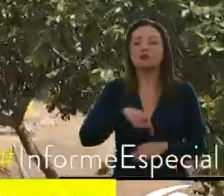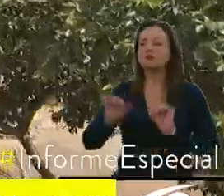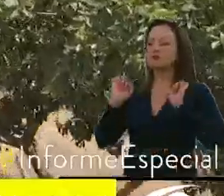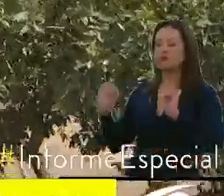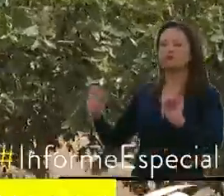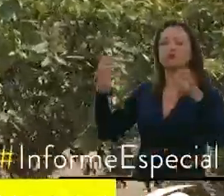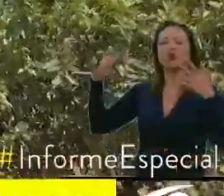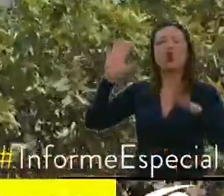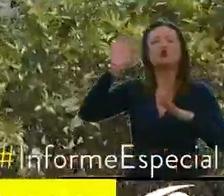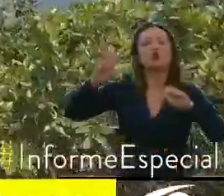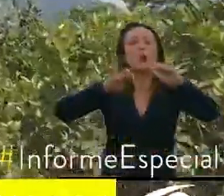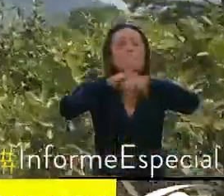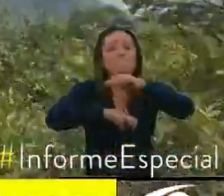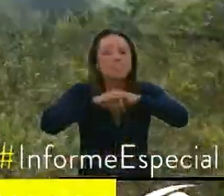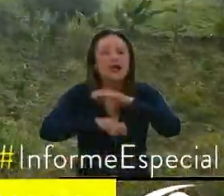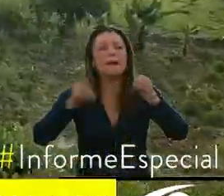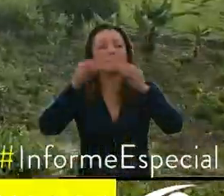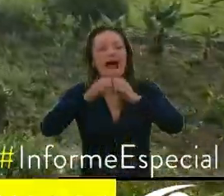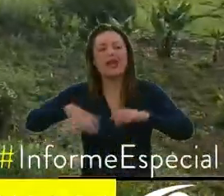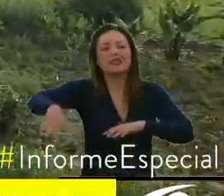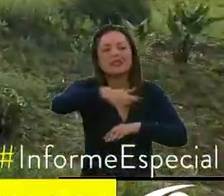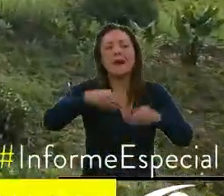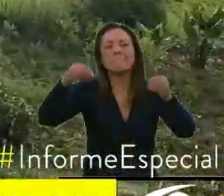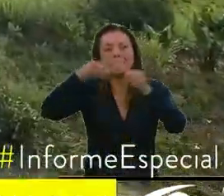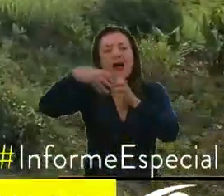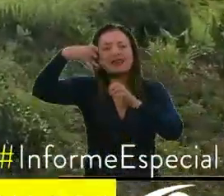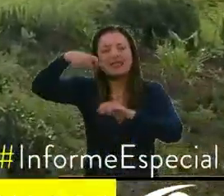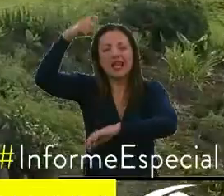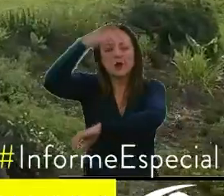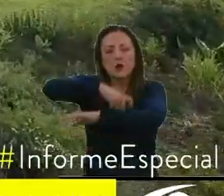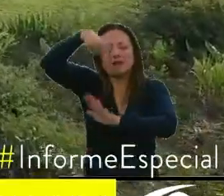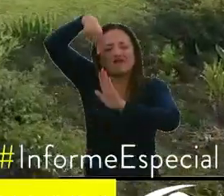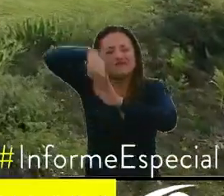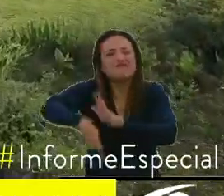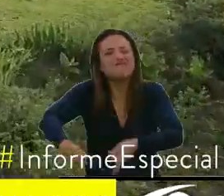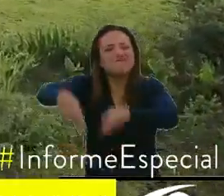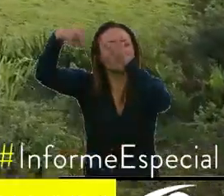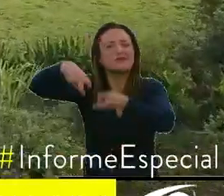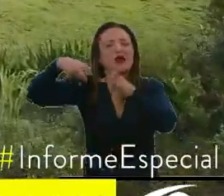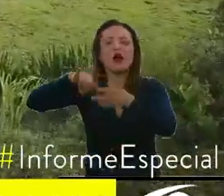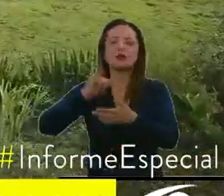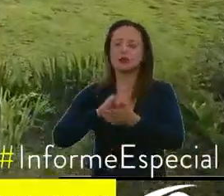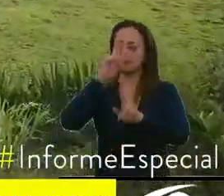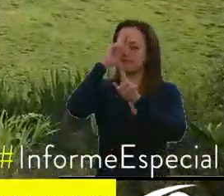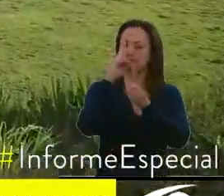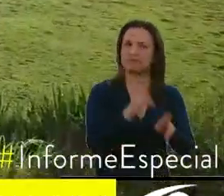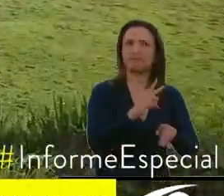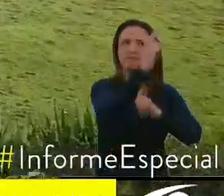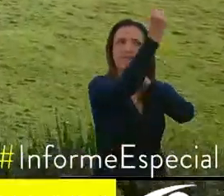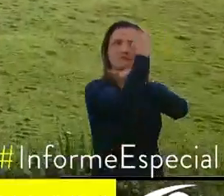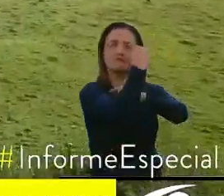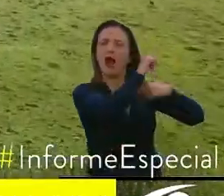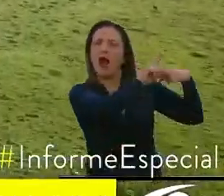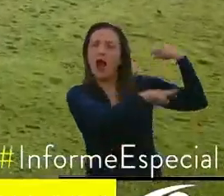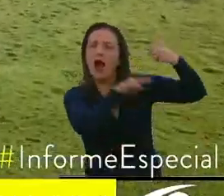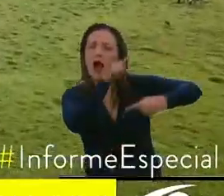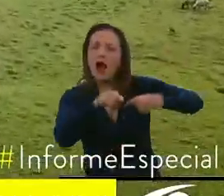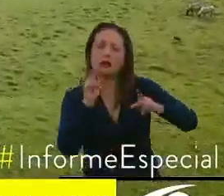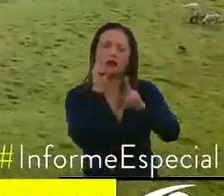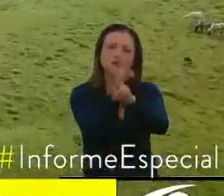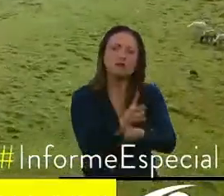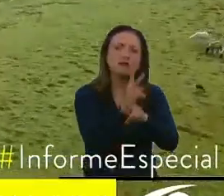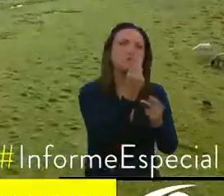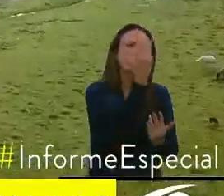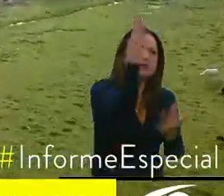la ampliación de zonas extractivas, cumpliendo un mandato ancestral. Conservar los recursos naturales, esos son